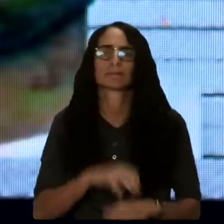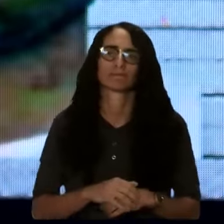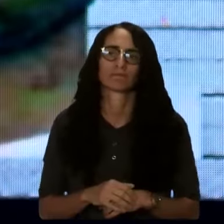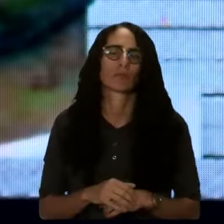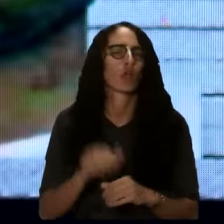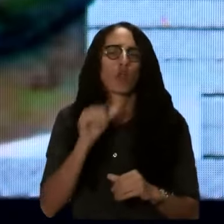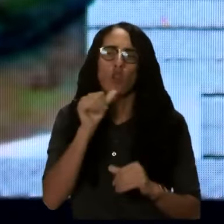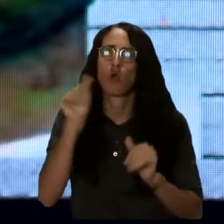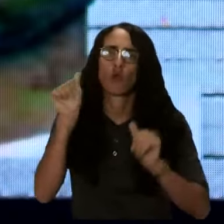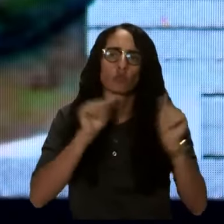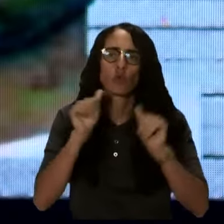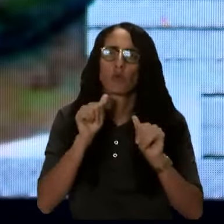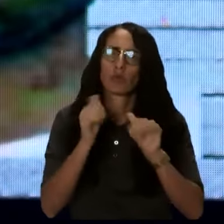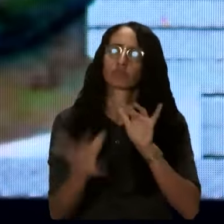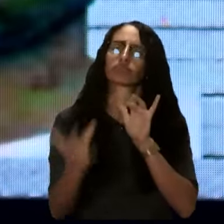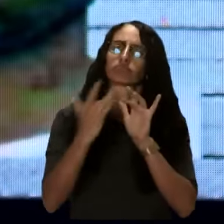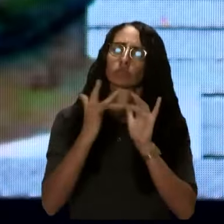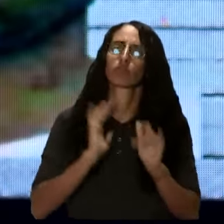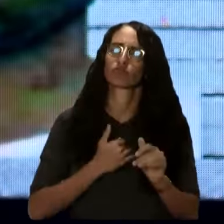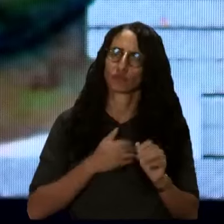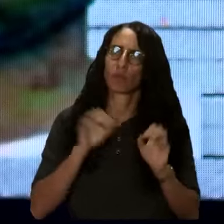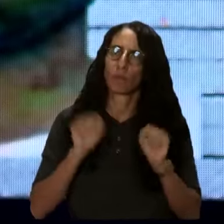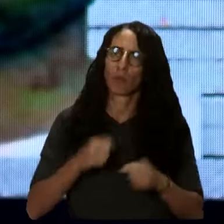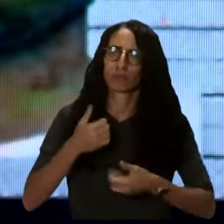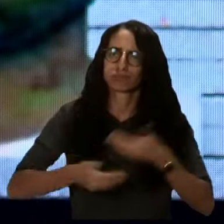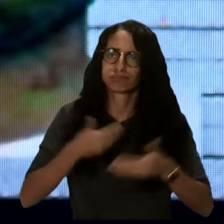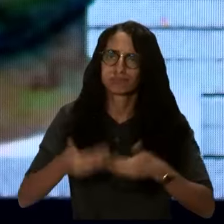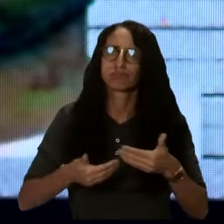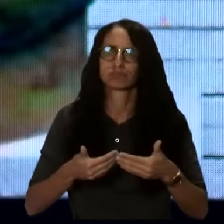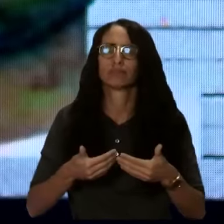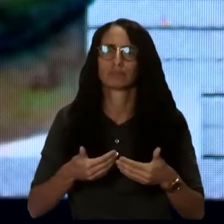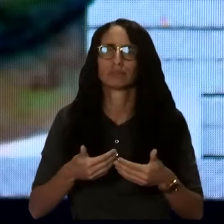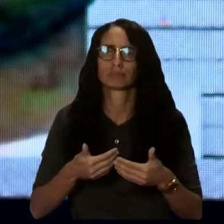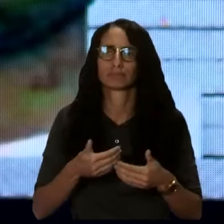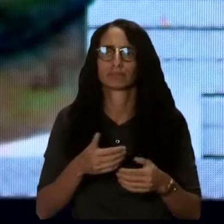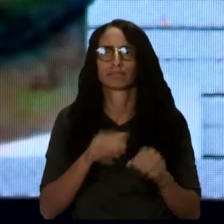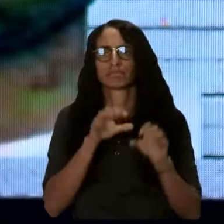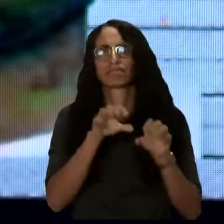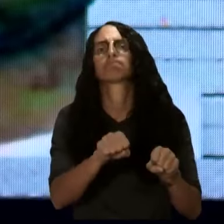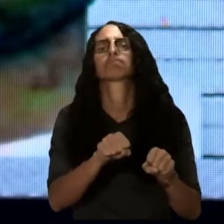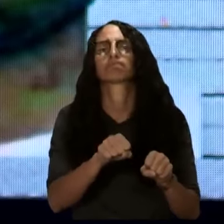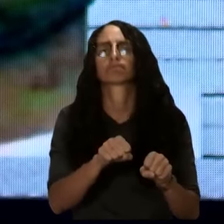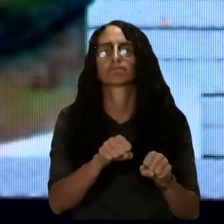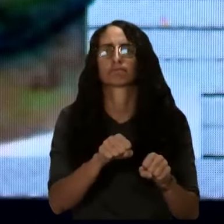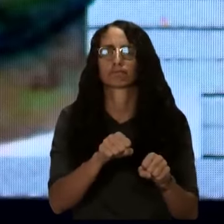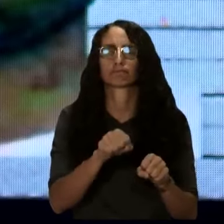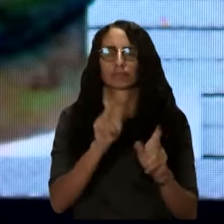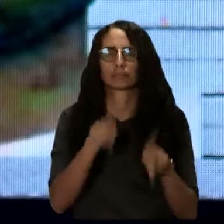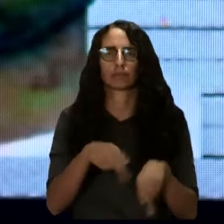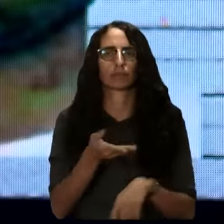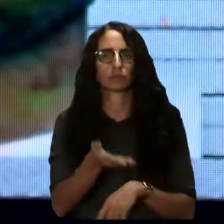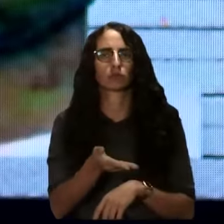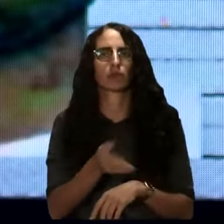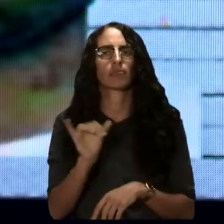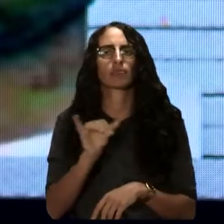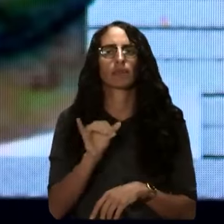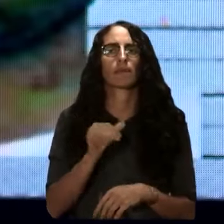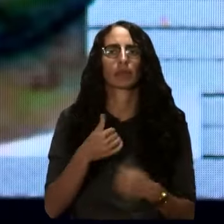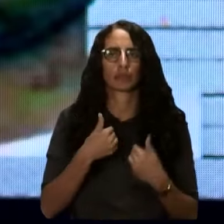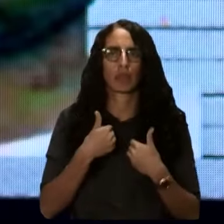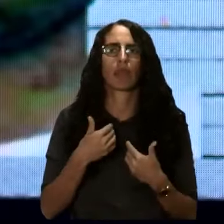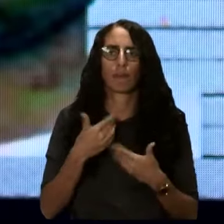no duden en llamarnos para nosotros corroborar las confidencias y poder dar con el paradero de este individuo y que tenga su